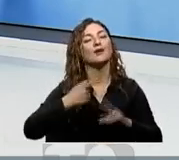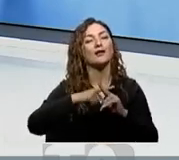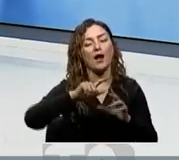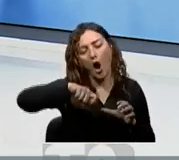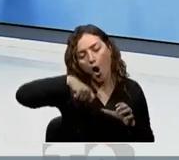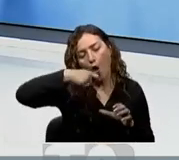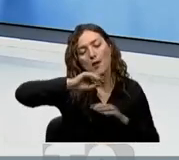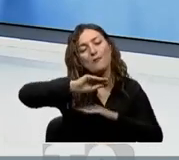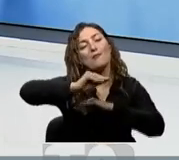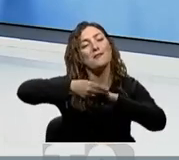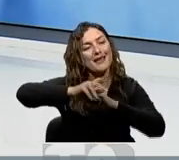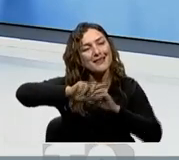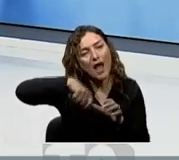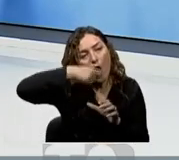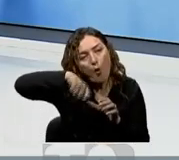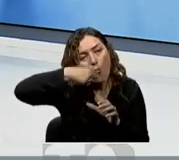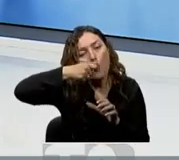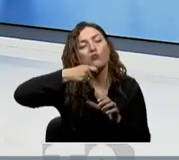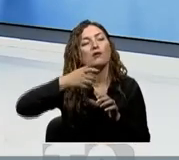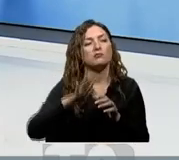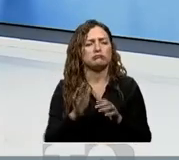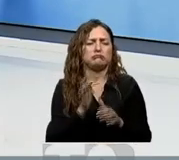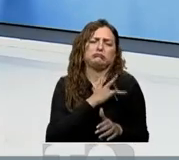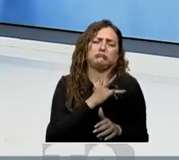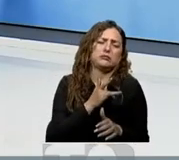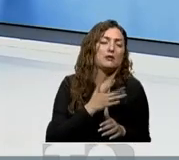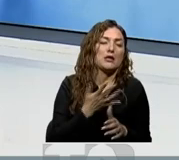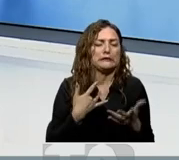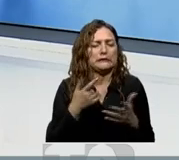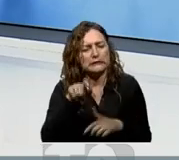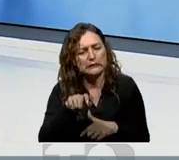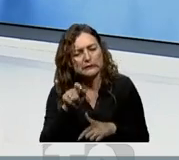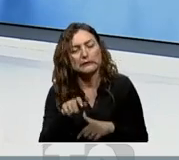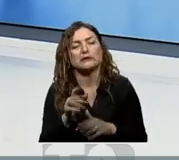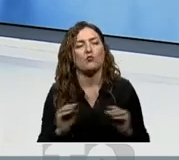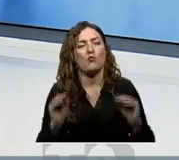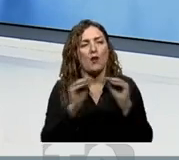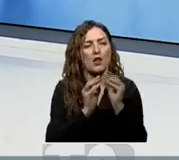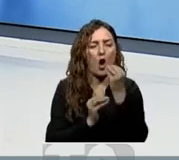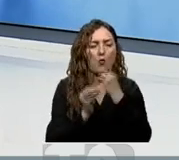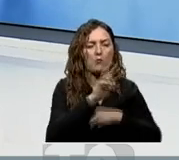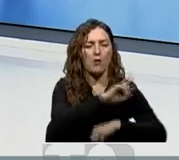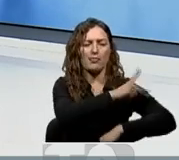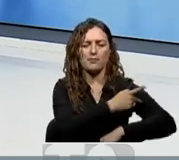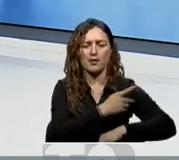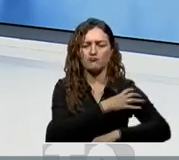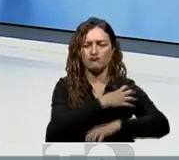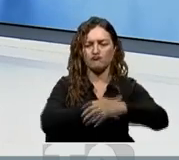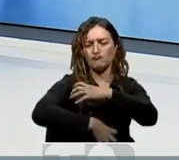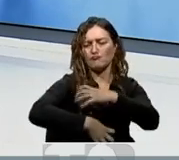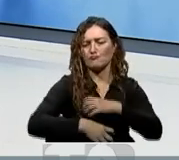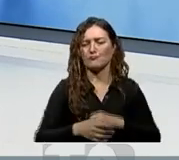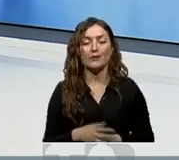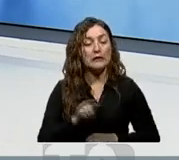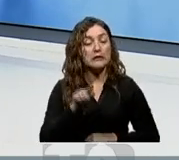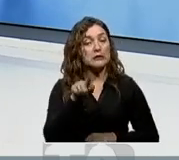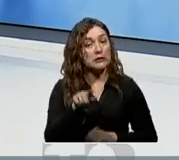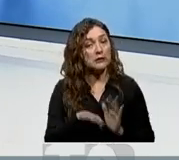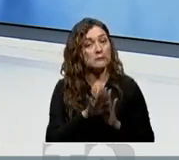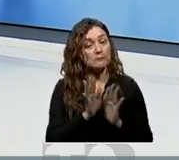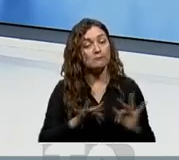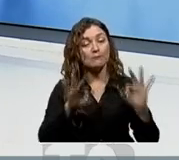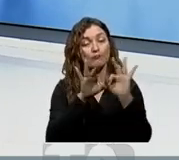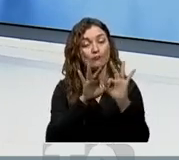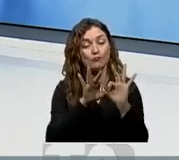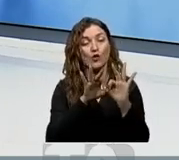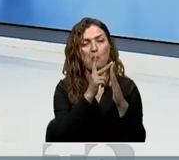alimentación complementaria, esto ya para cubrir las necesidades aumentadas de nutrientes del niño. Tengan presente entonces que una